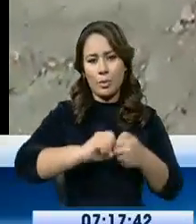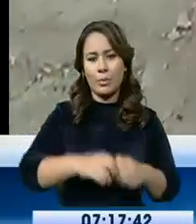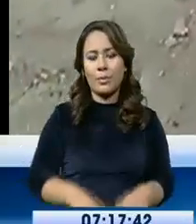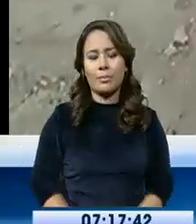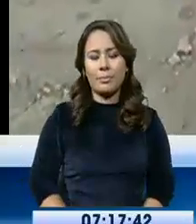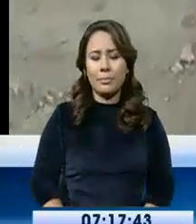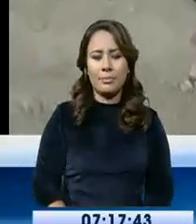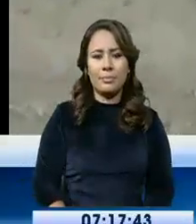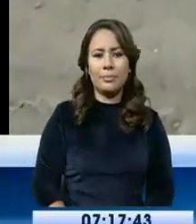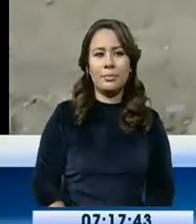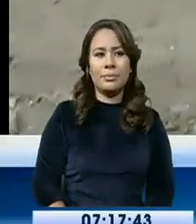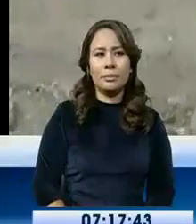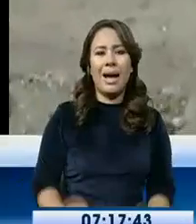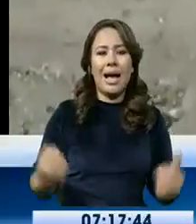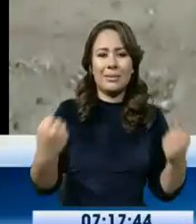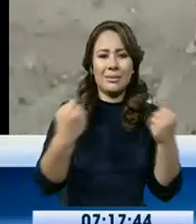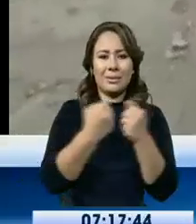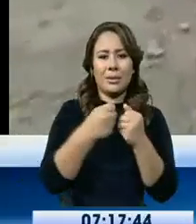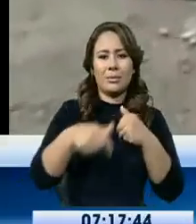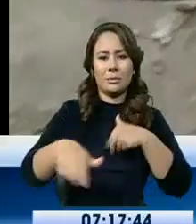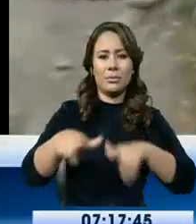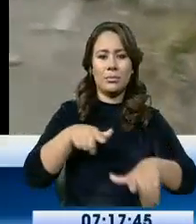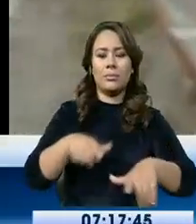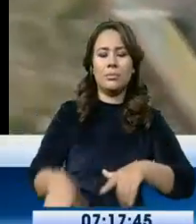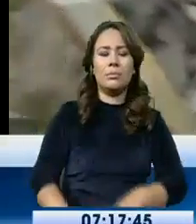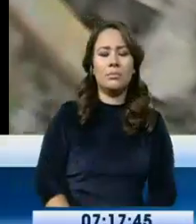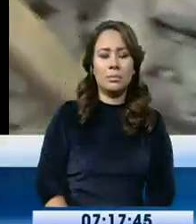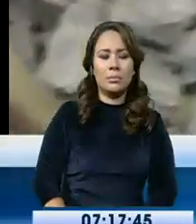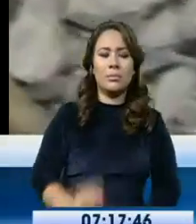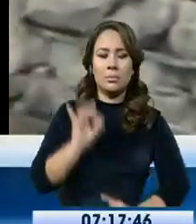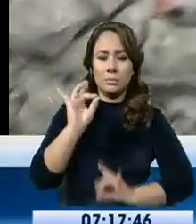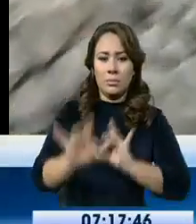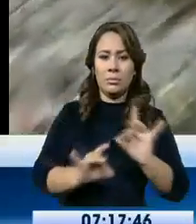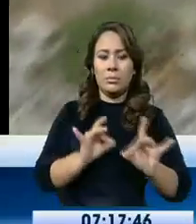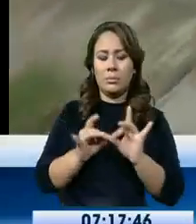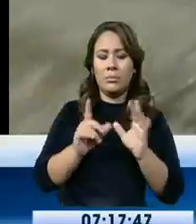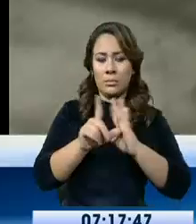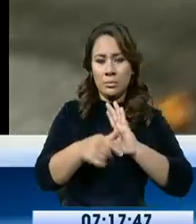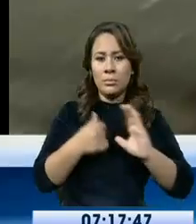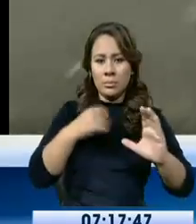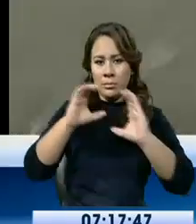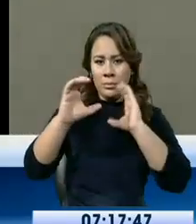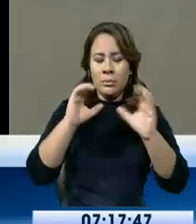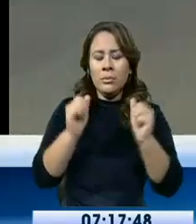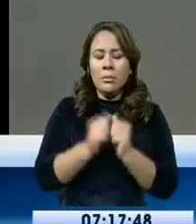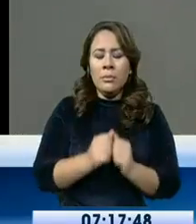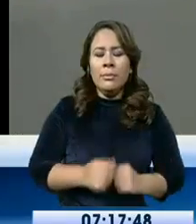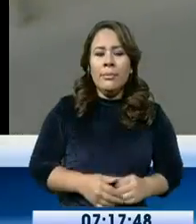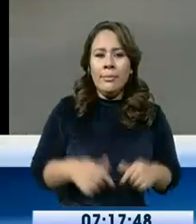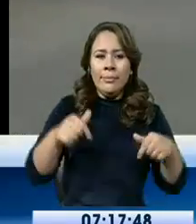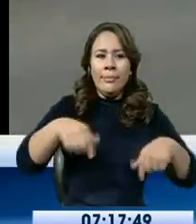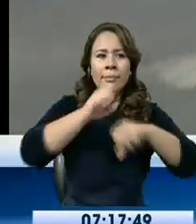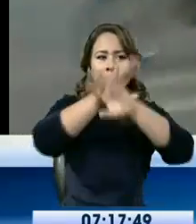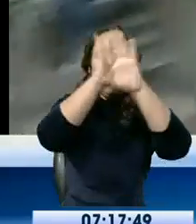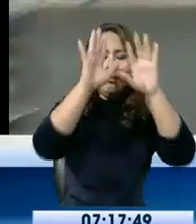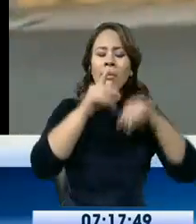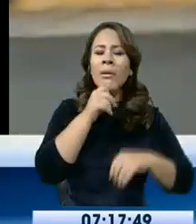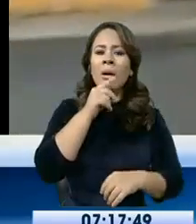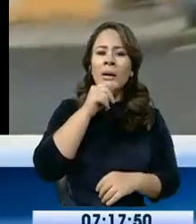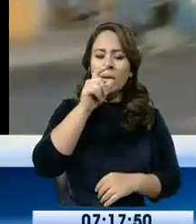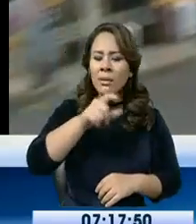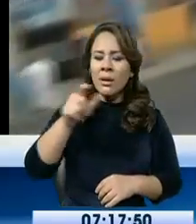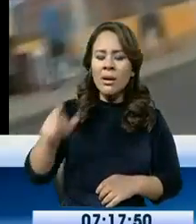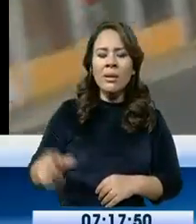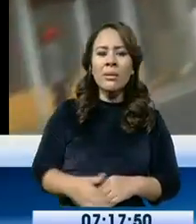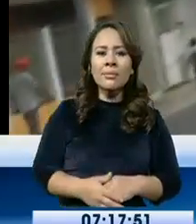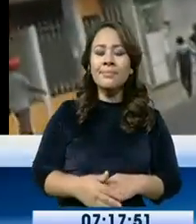cometiendo los accidentes en este lugar. Okay, perfecto, por acá vamos a continuar con el diálogo esta mañana con personas que también a